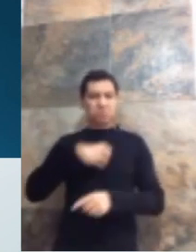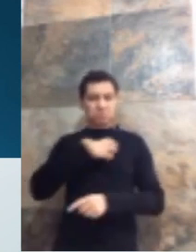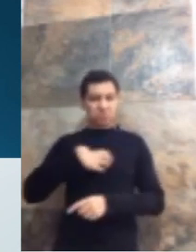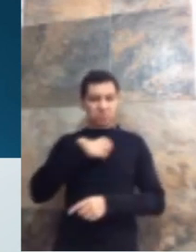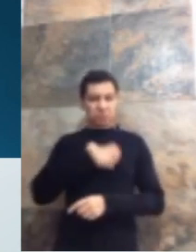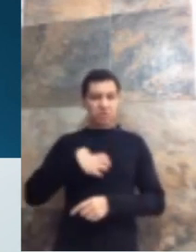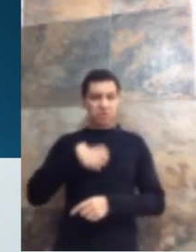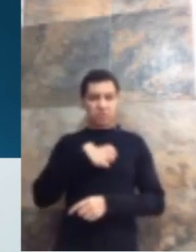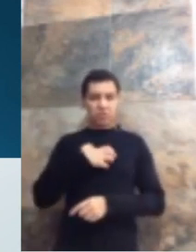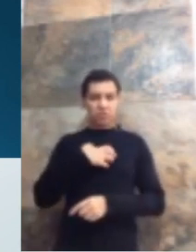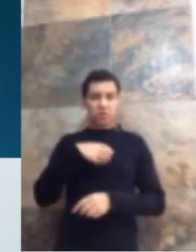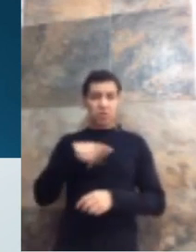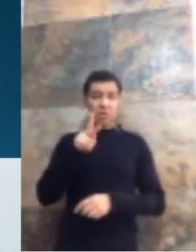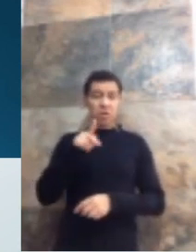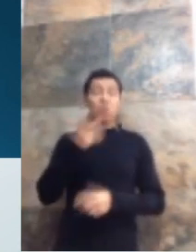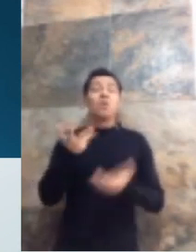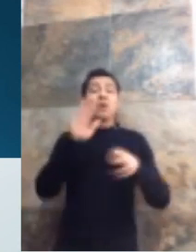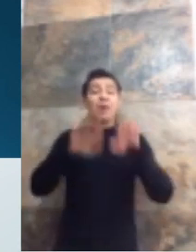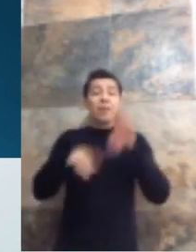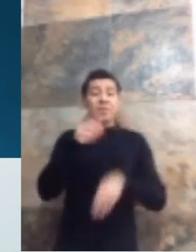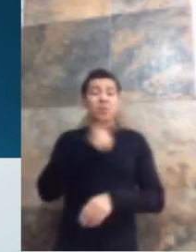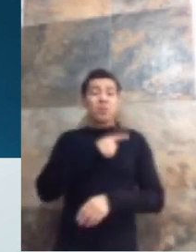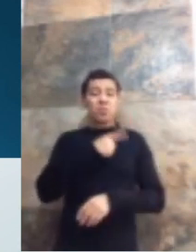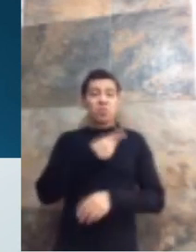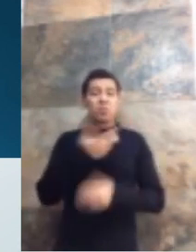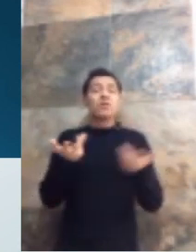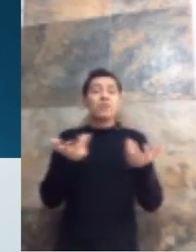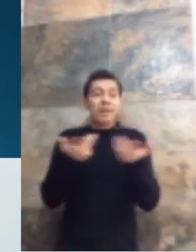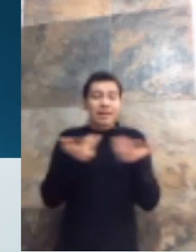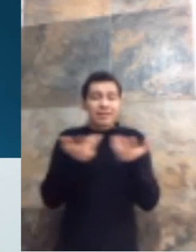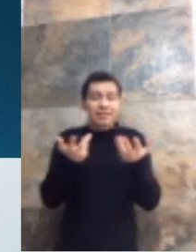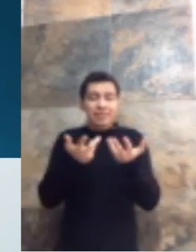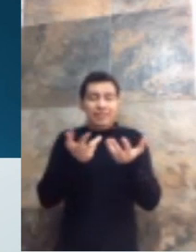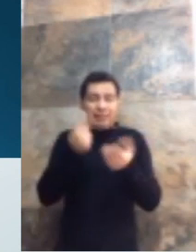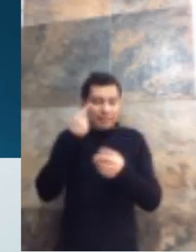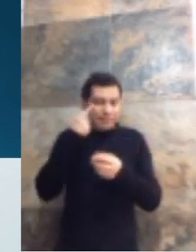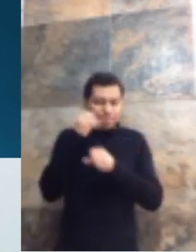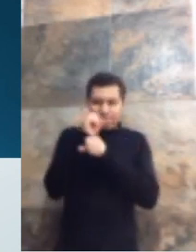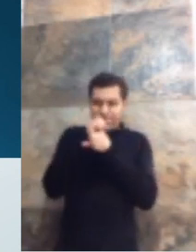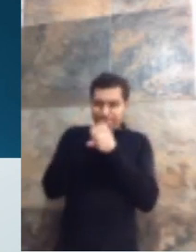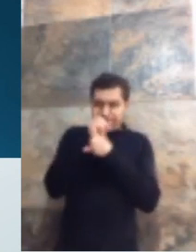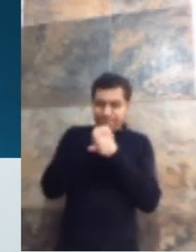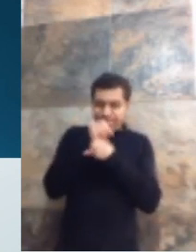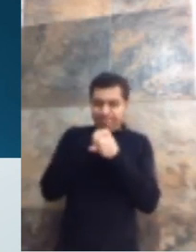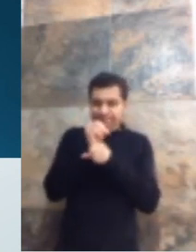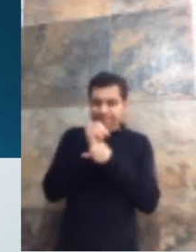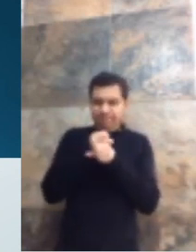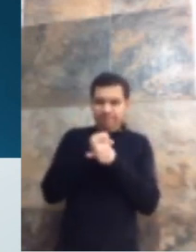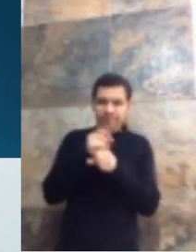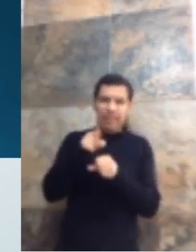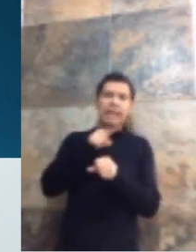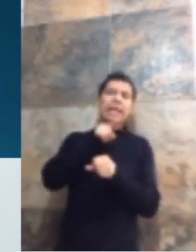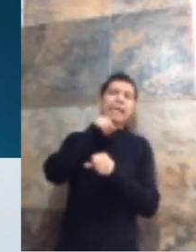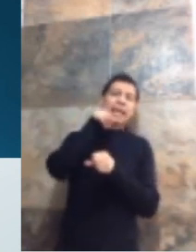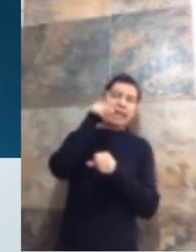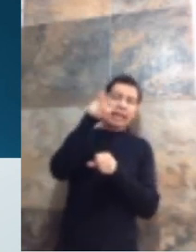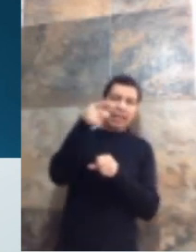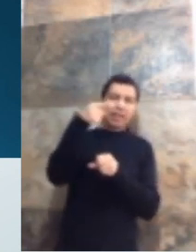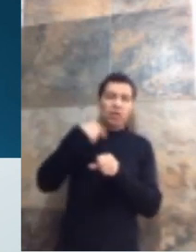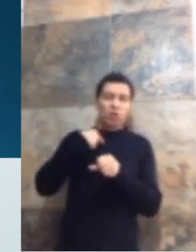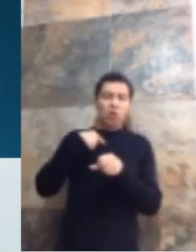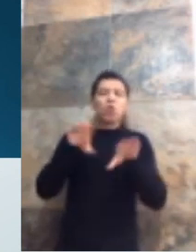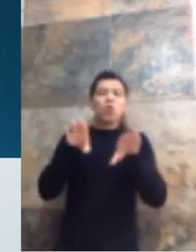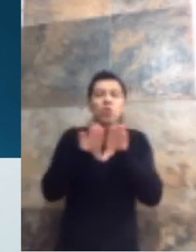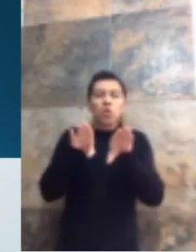estamos intentando ayudar a distancia es averiguar, investigar cuáles son las condiciones específicas, primero